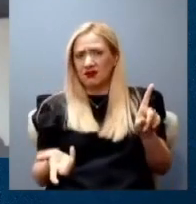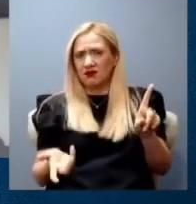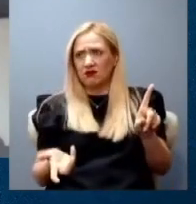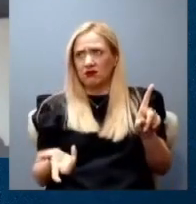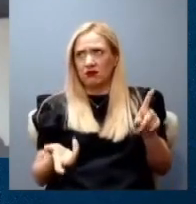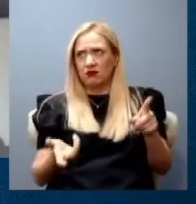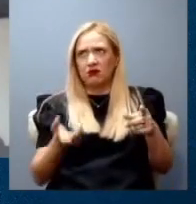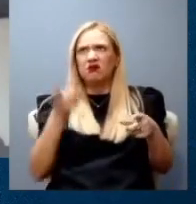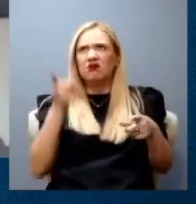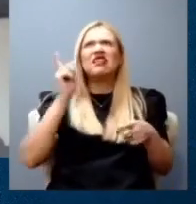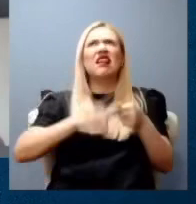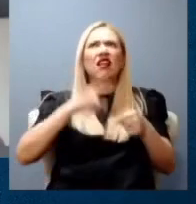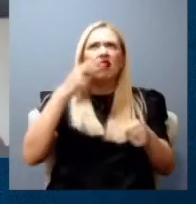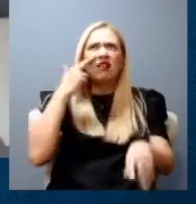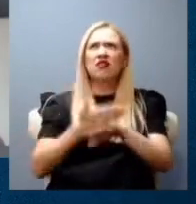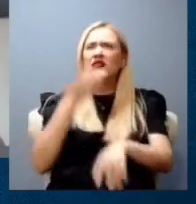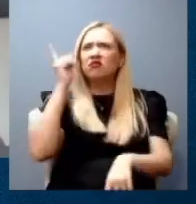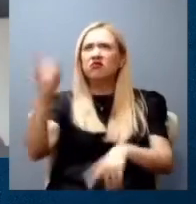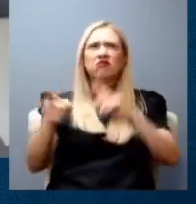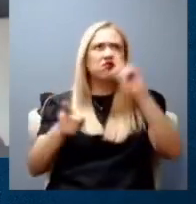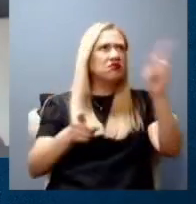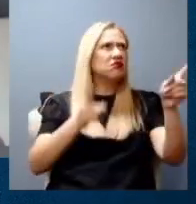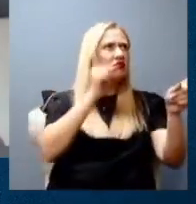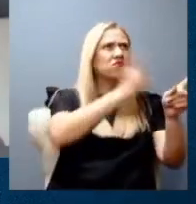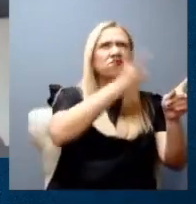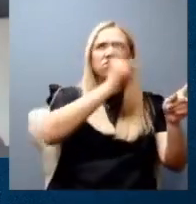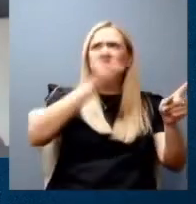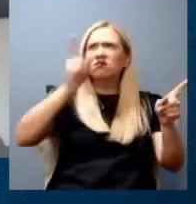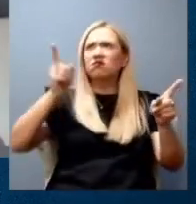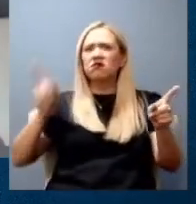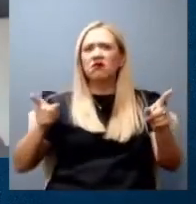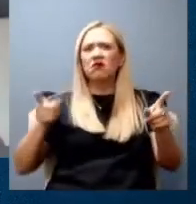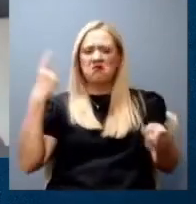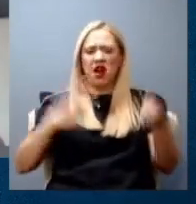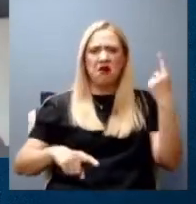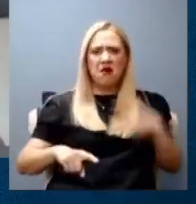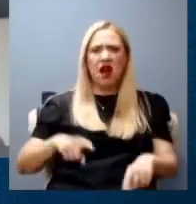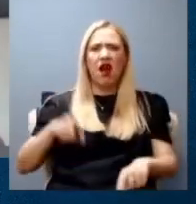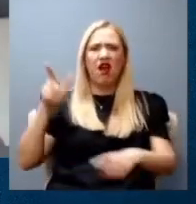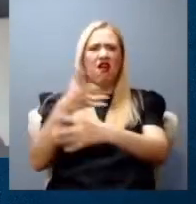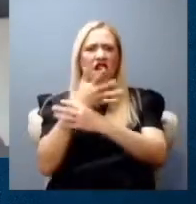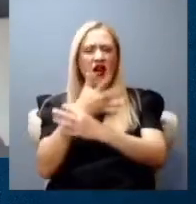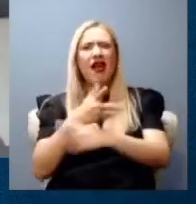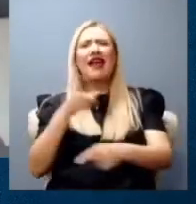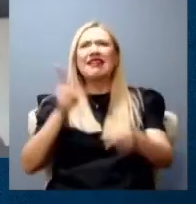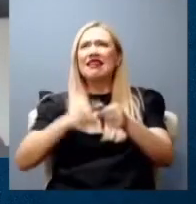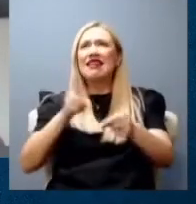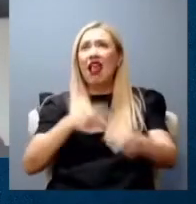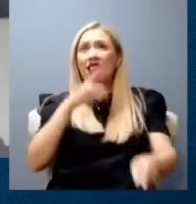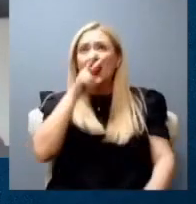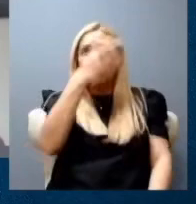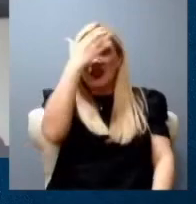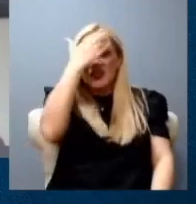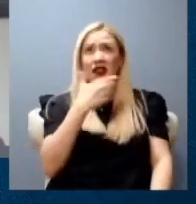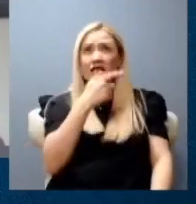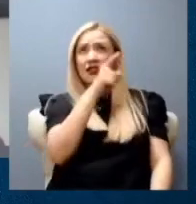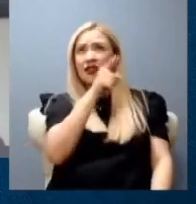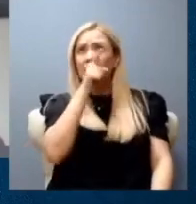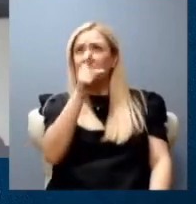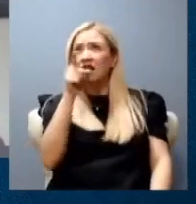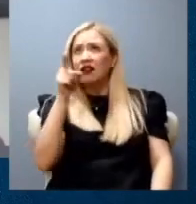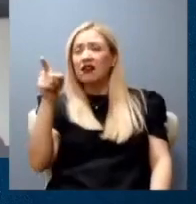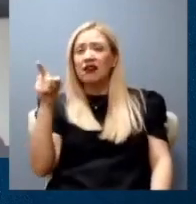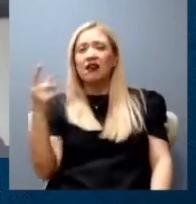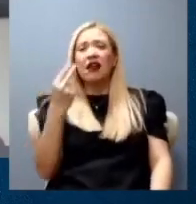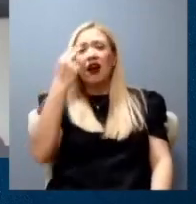distintos perpetradores, tanto directos como indirectos, cuál es el contexto que puede explicar lo que sucedió. Es decir,